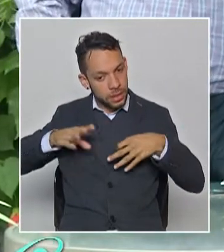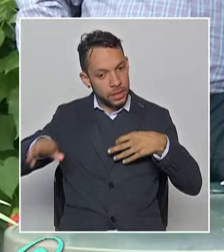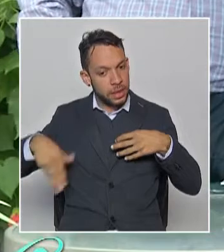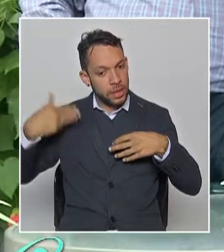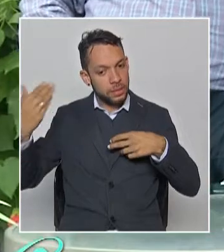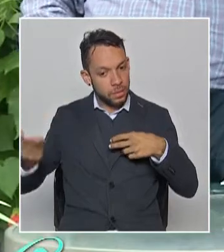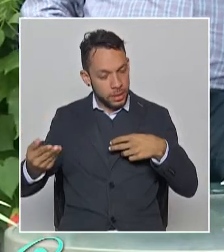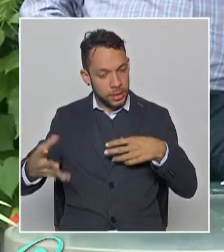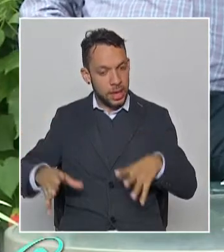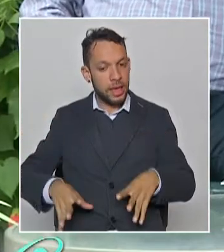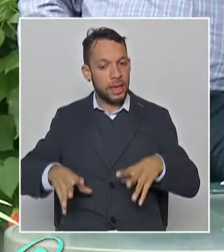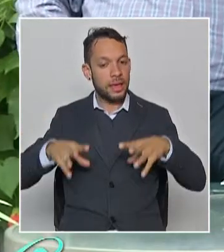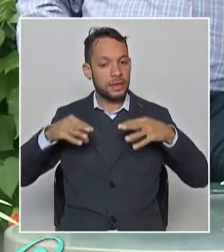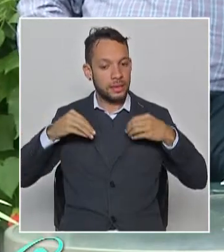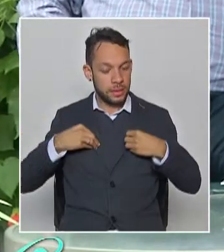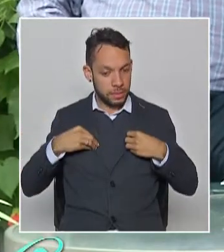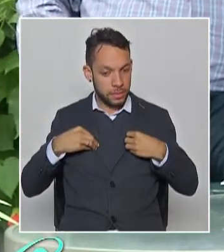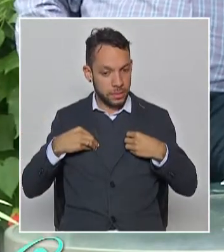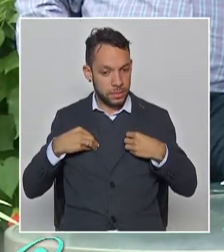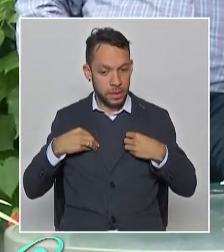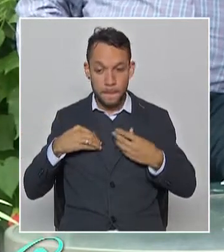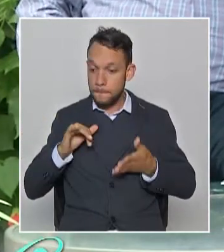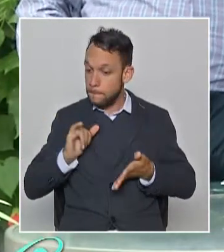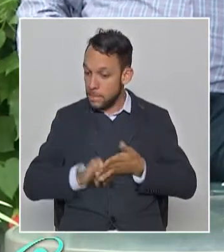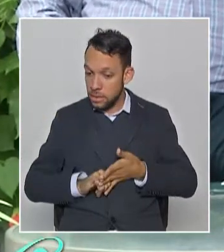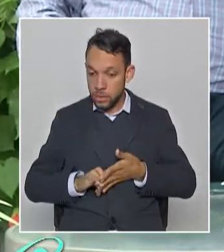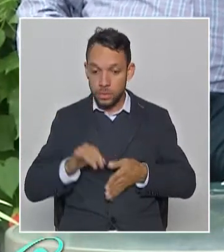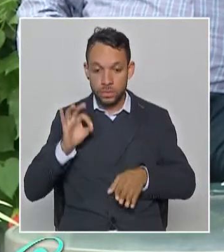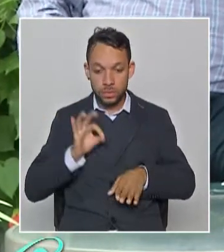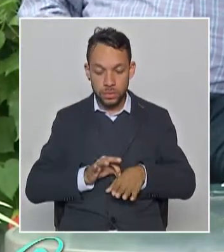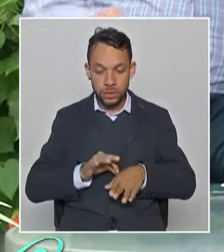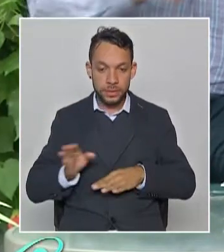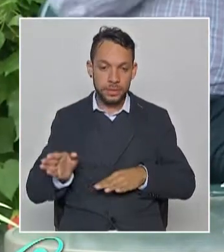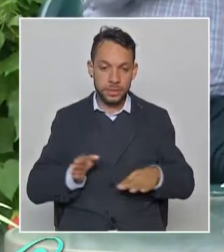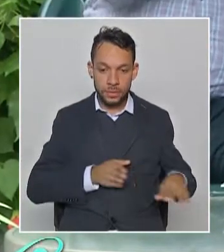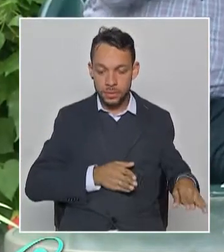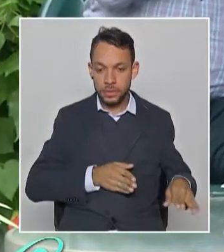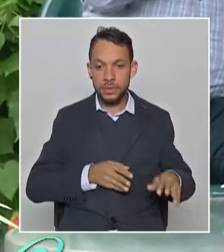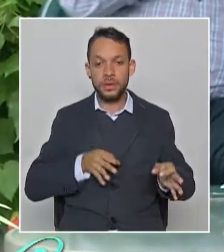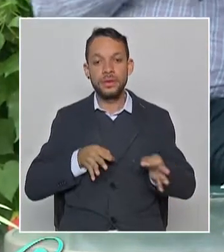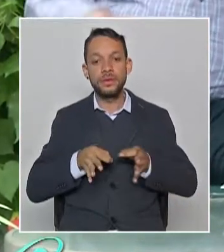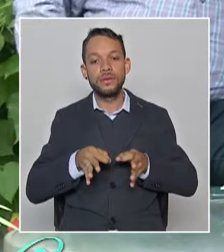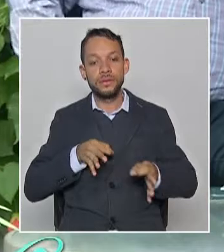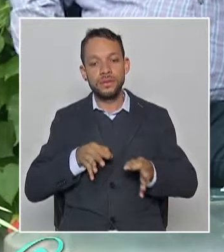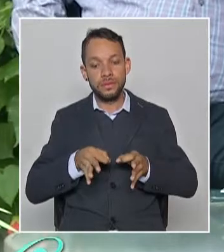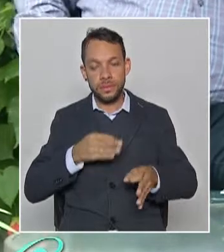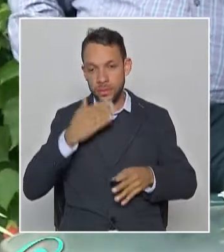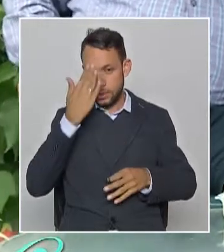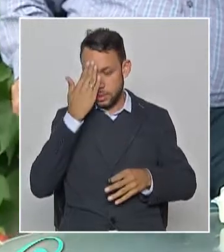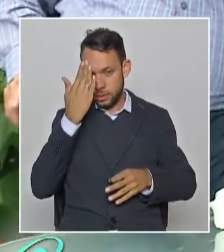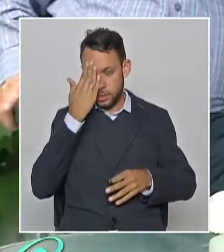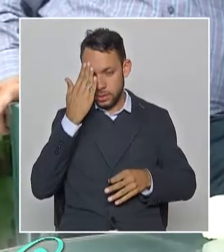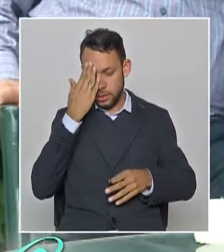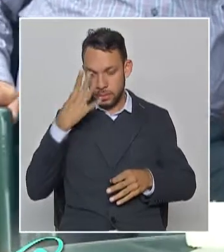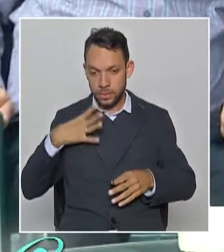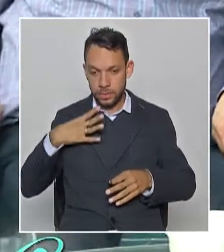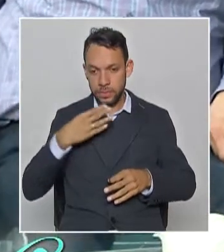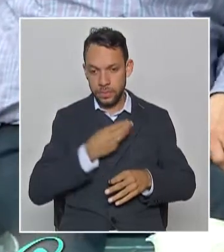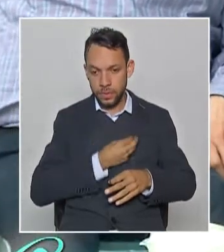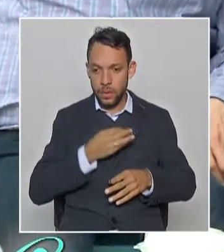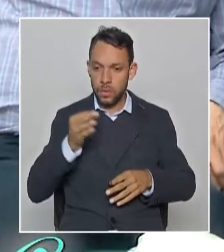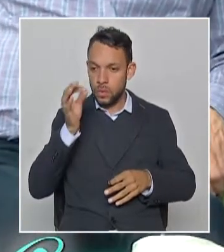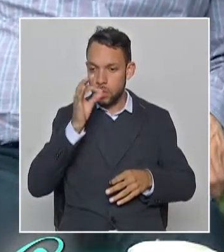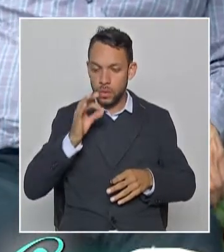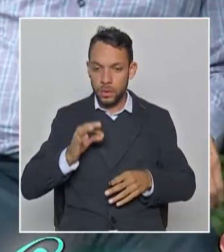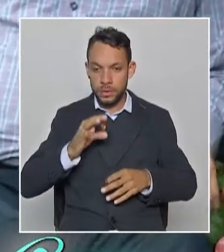y de entender un poco que no es ir al sitio del dolor. Bueno, Como bien sabemos, en acupuntura se trabajan